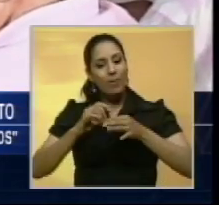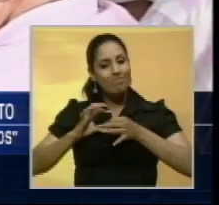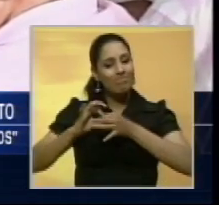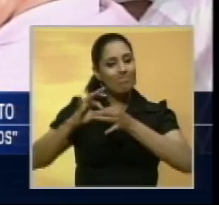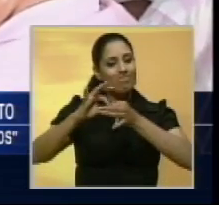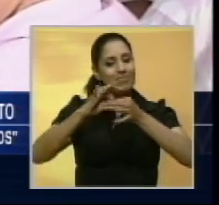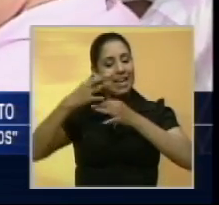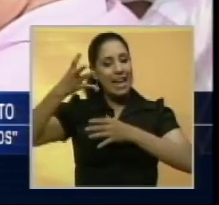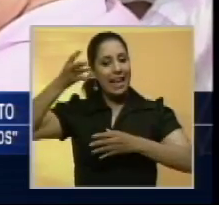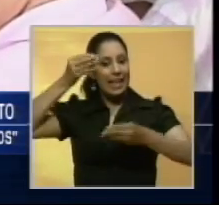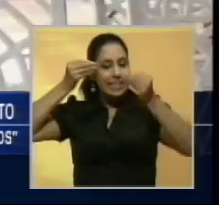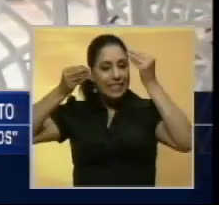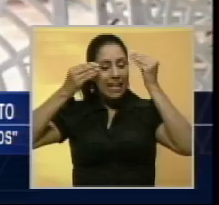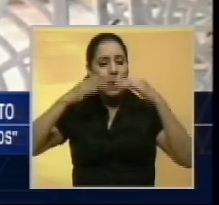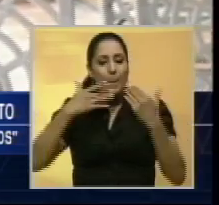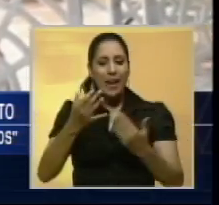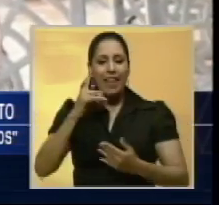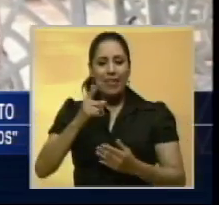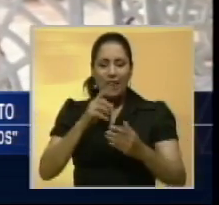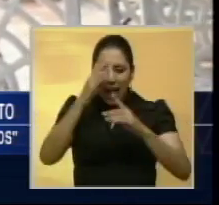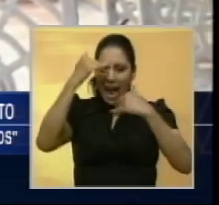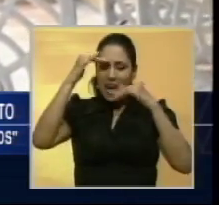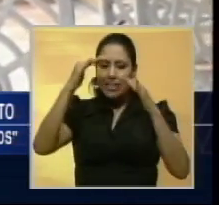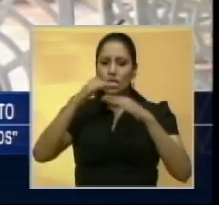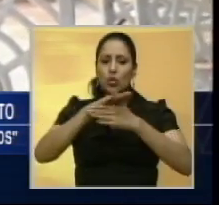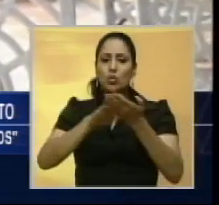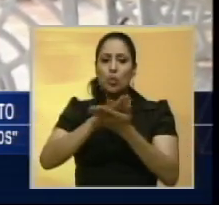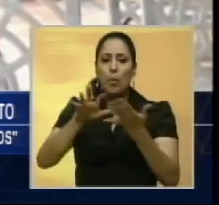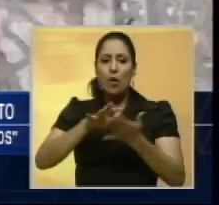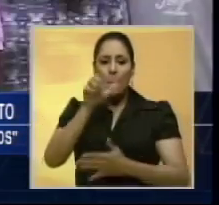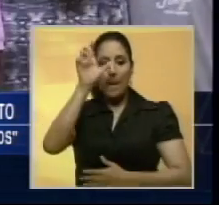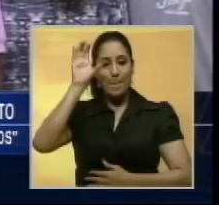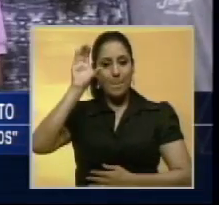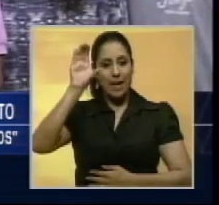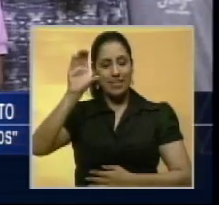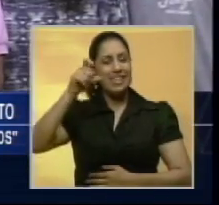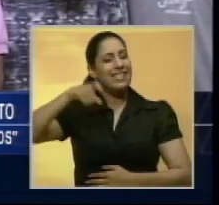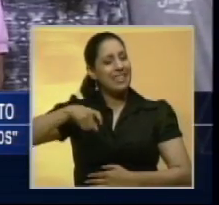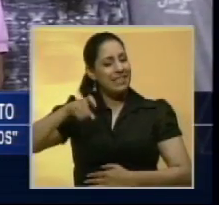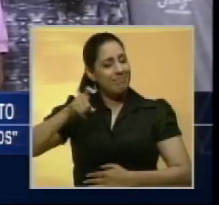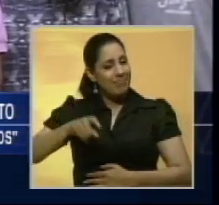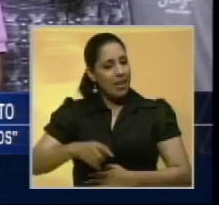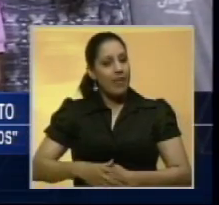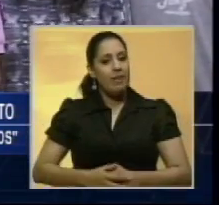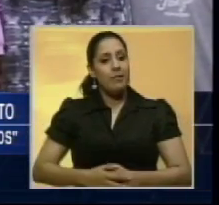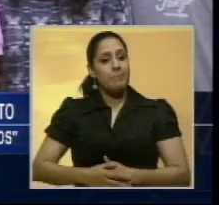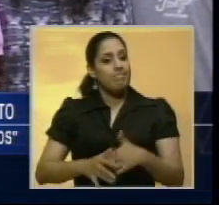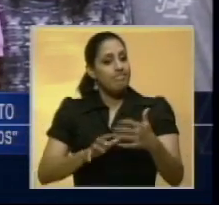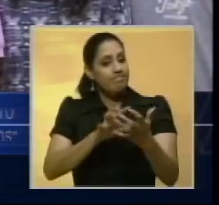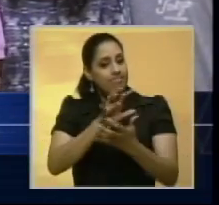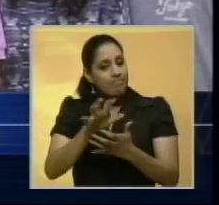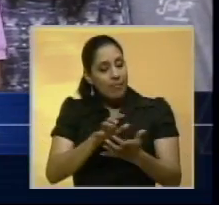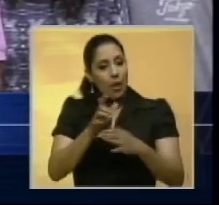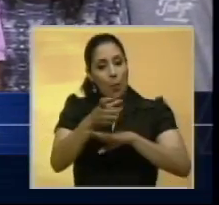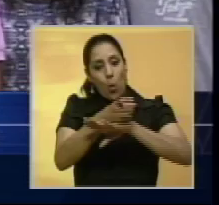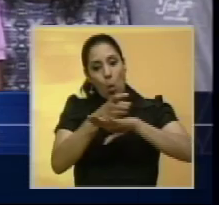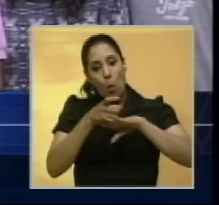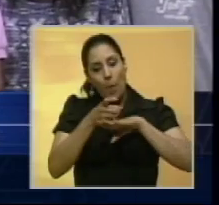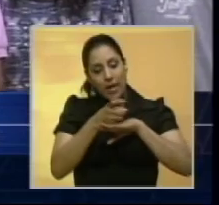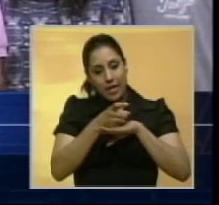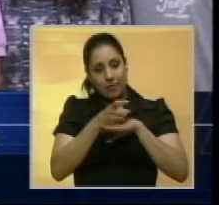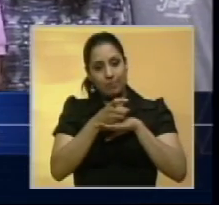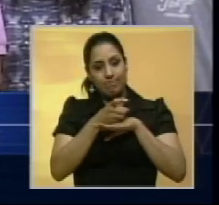y entendimiento que realmente se aboque a resolver los problemas del país. Es necesario que esta crisis de